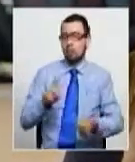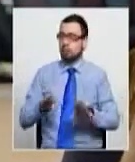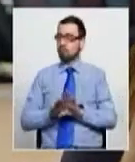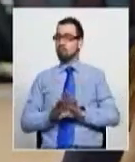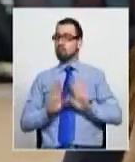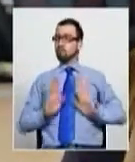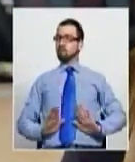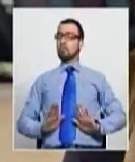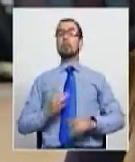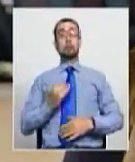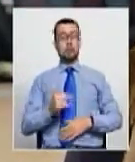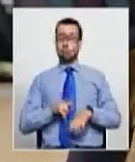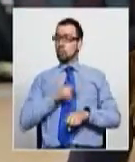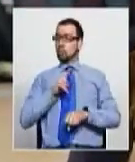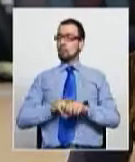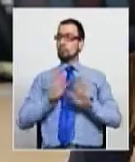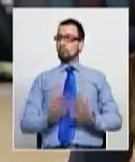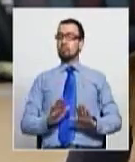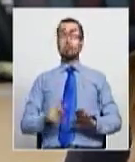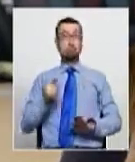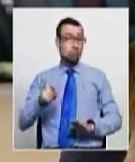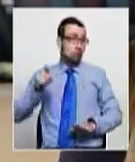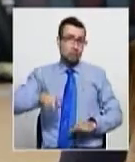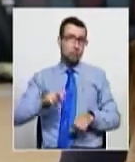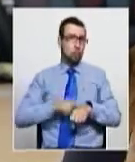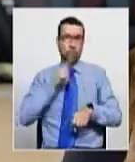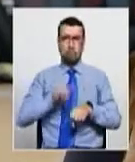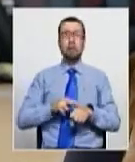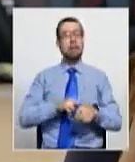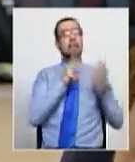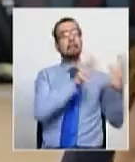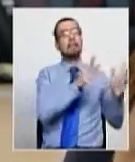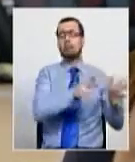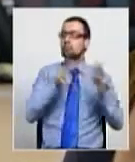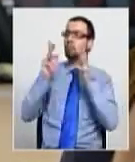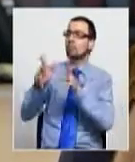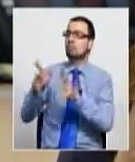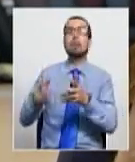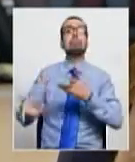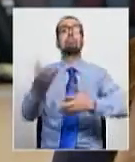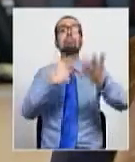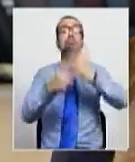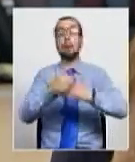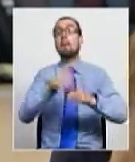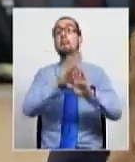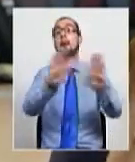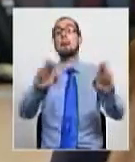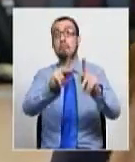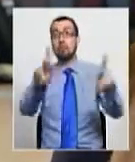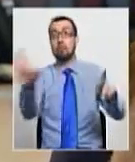responsabilidad de nosotros como canal hacer pedagogía de lo que es el proceso como tal pero serán los televidentes nuestra audiencia quien tenga la última